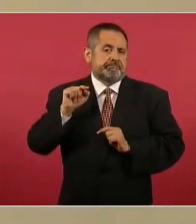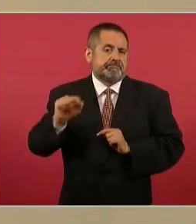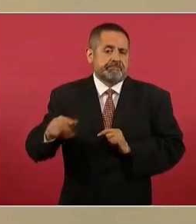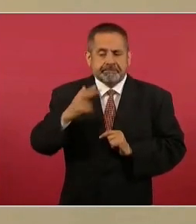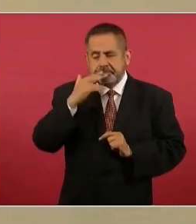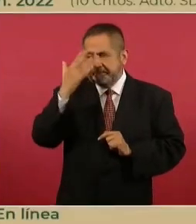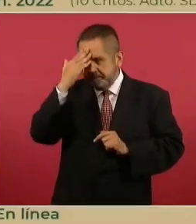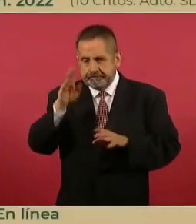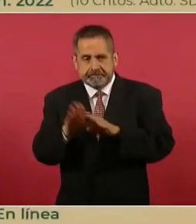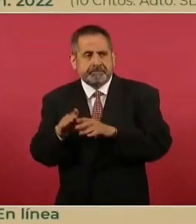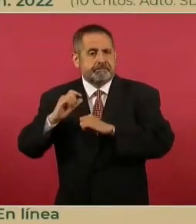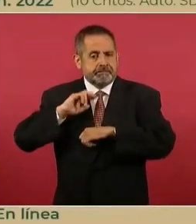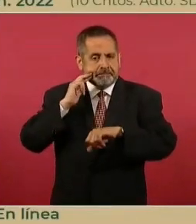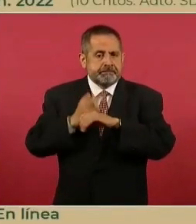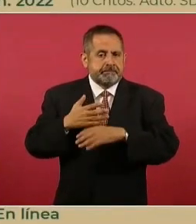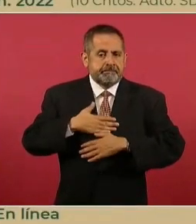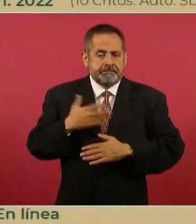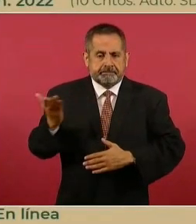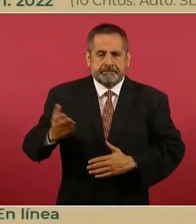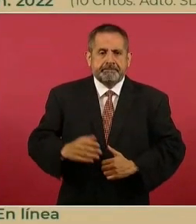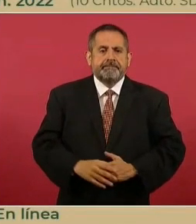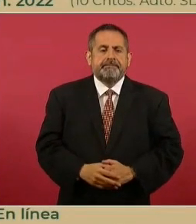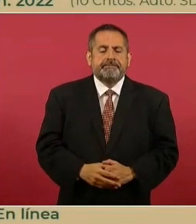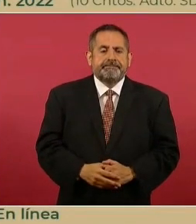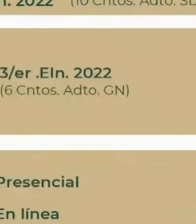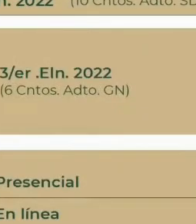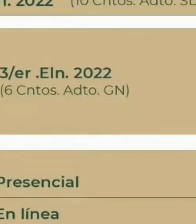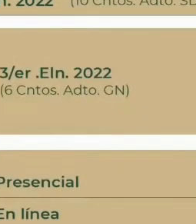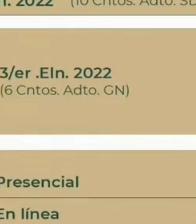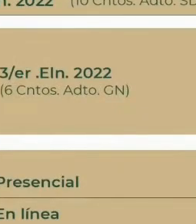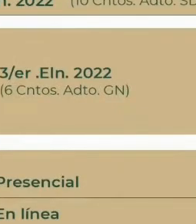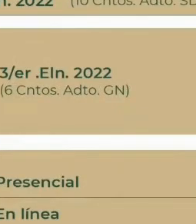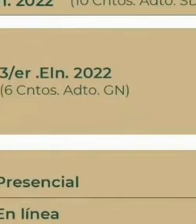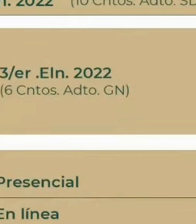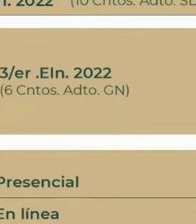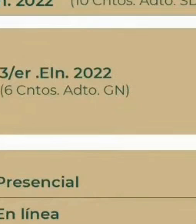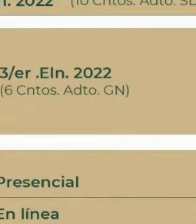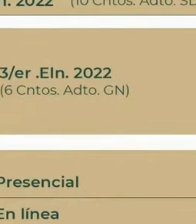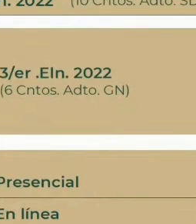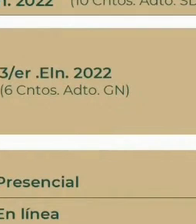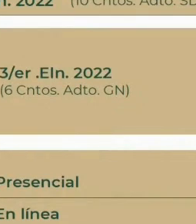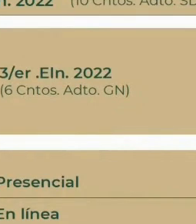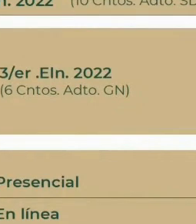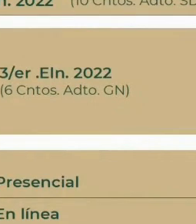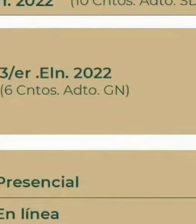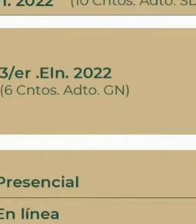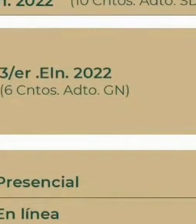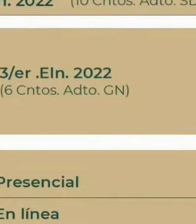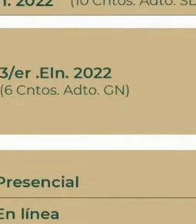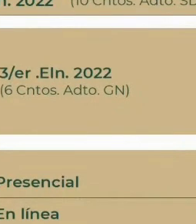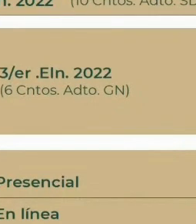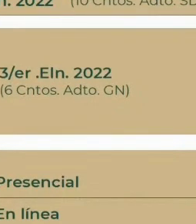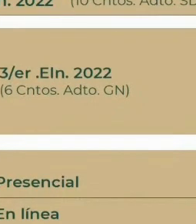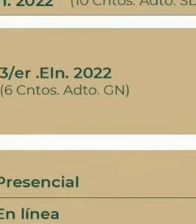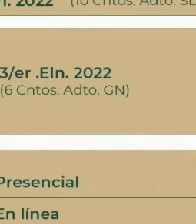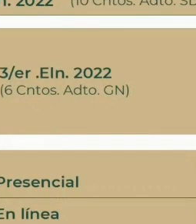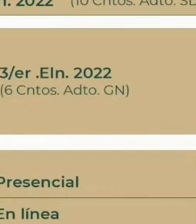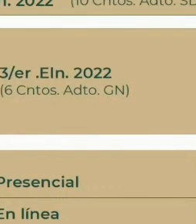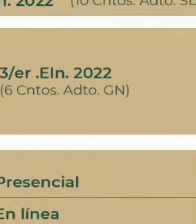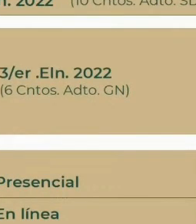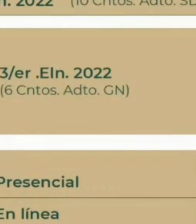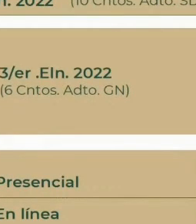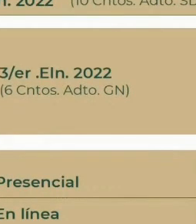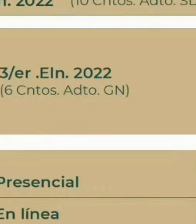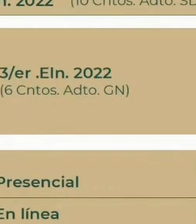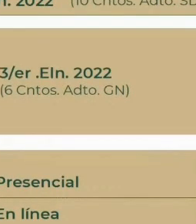funciones tuvimos la clausura o la culminación de 22 cursos uno para